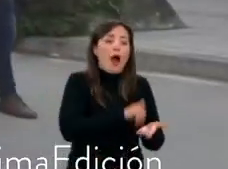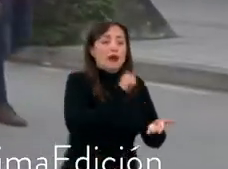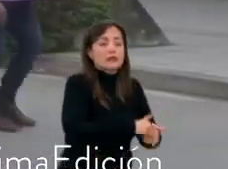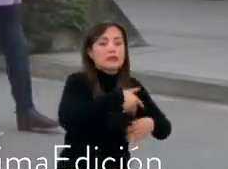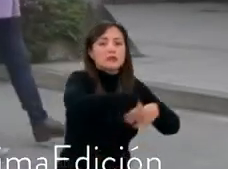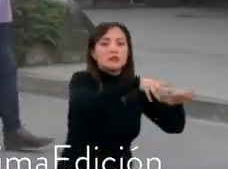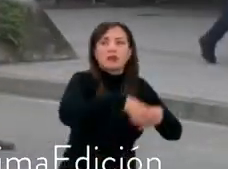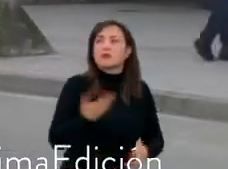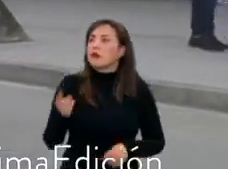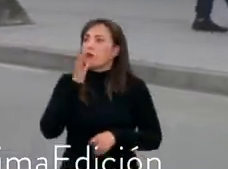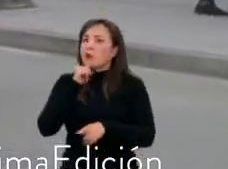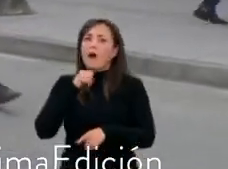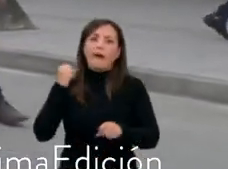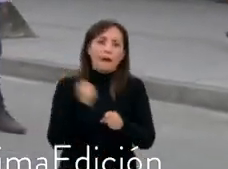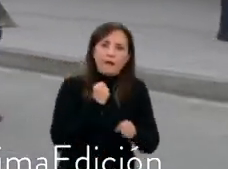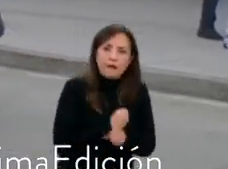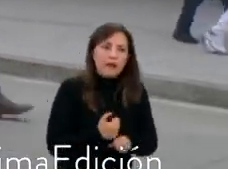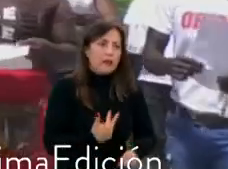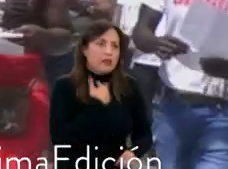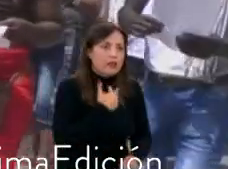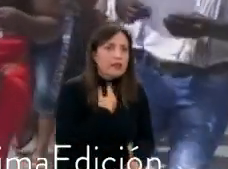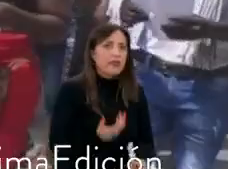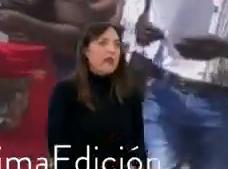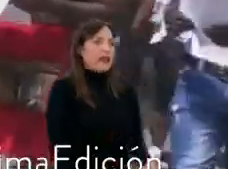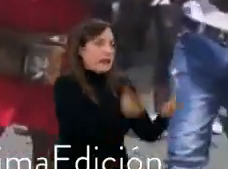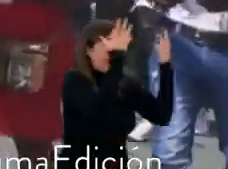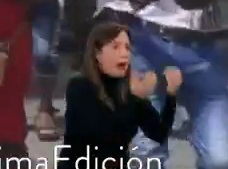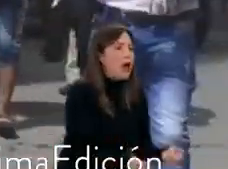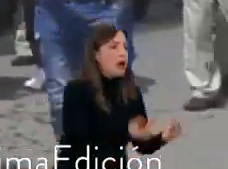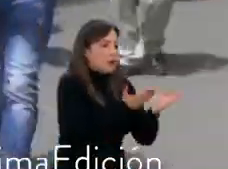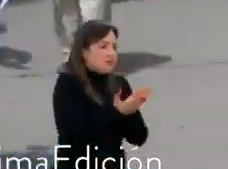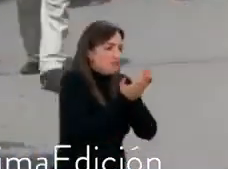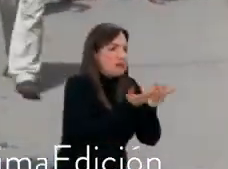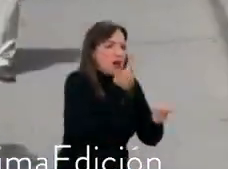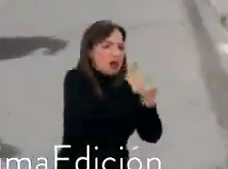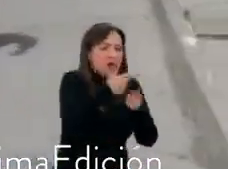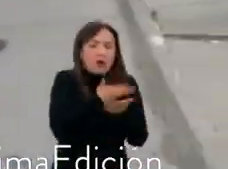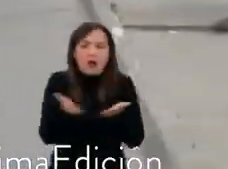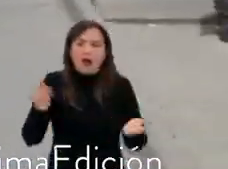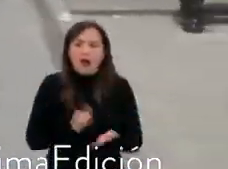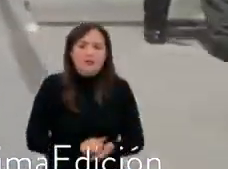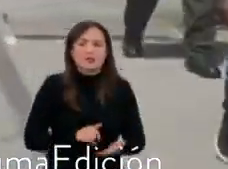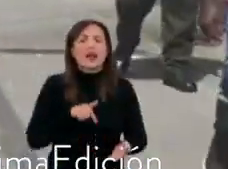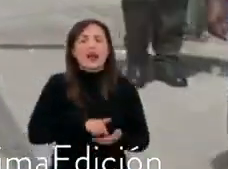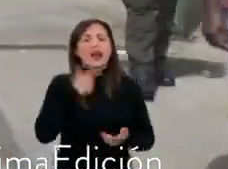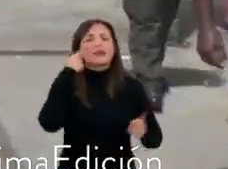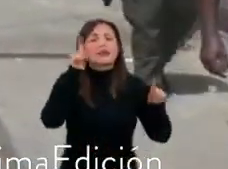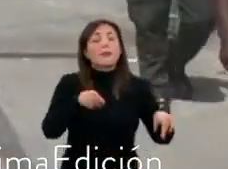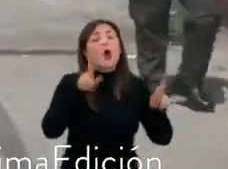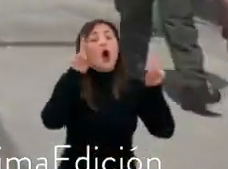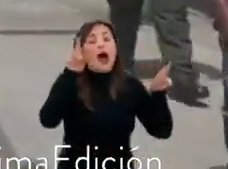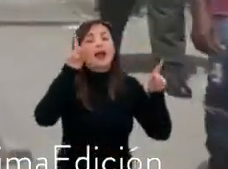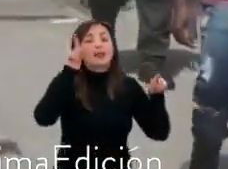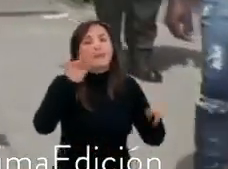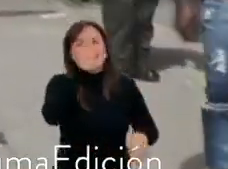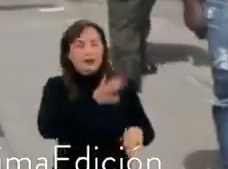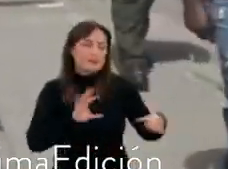las bombas, los retros, las balsas. Para este sábado se espera que el comercio en Quibdó también se solidarice con el paro minero.